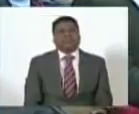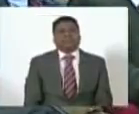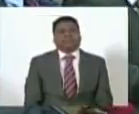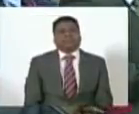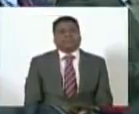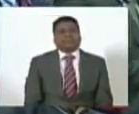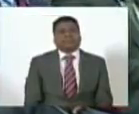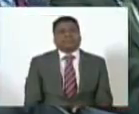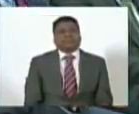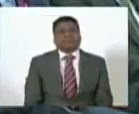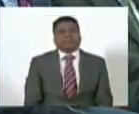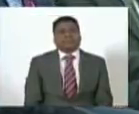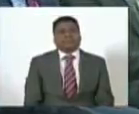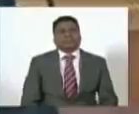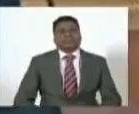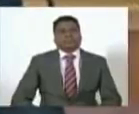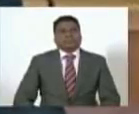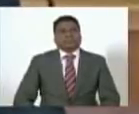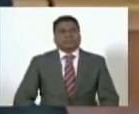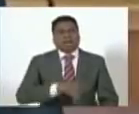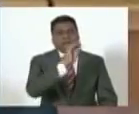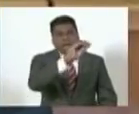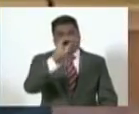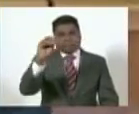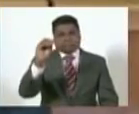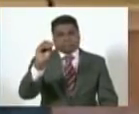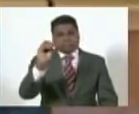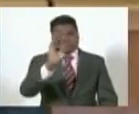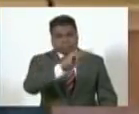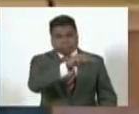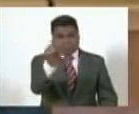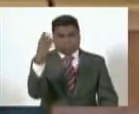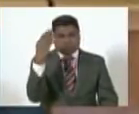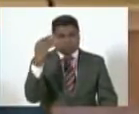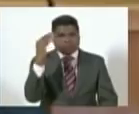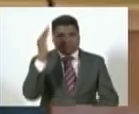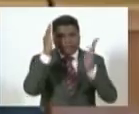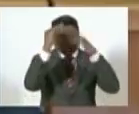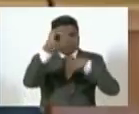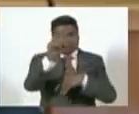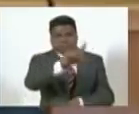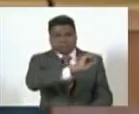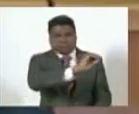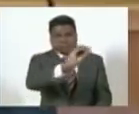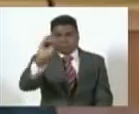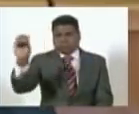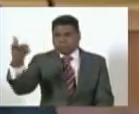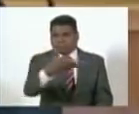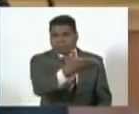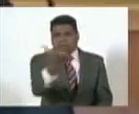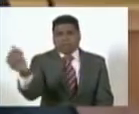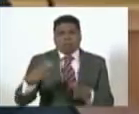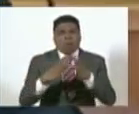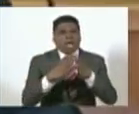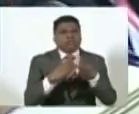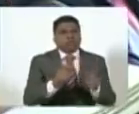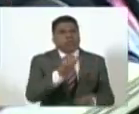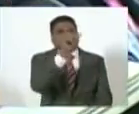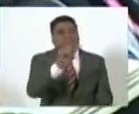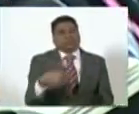Héctor Rodríguez, atención compañeros y compañeras, le hago un llamado a todos los